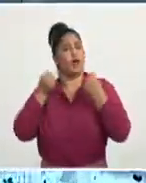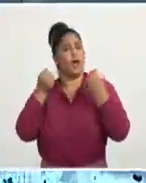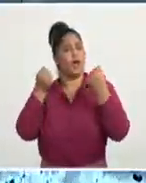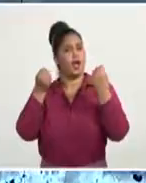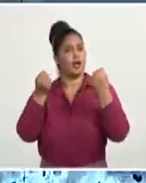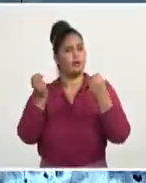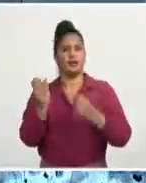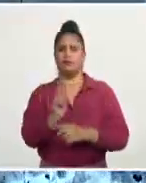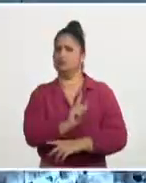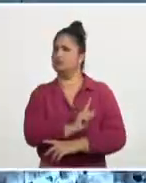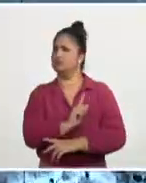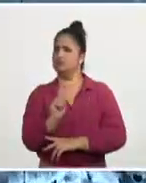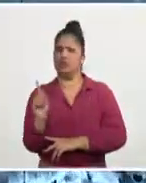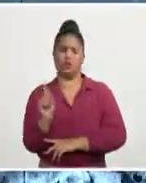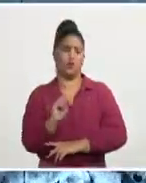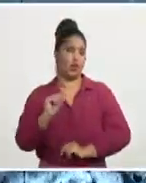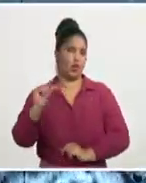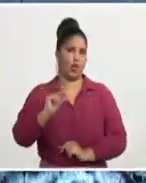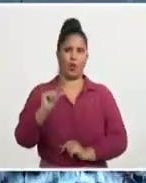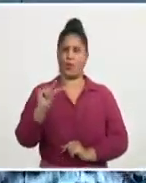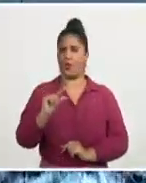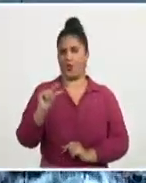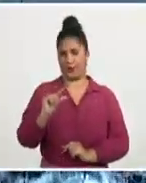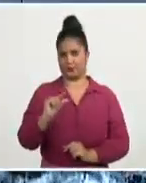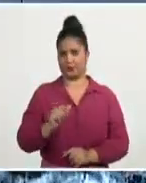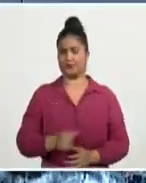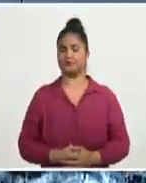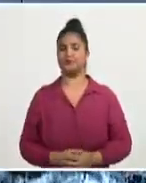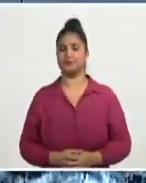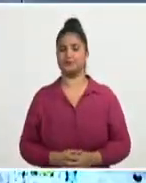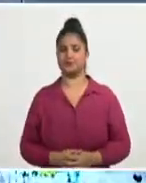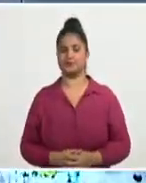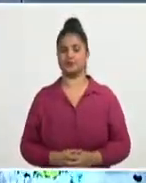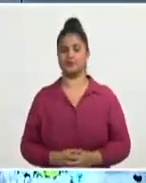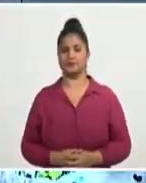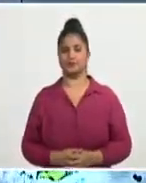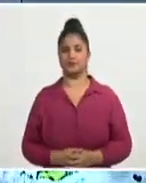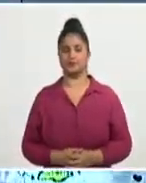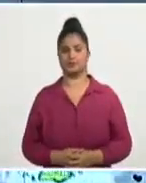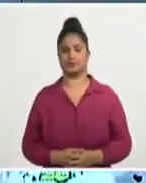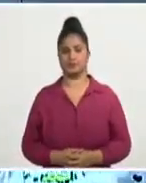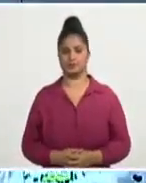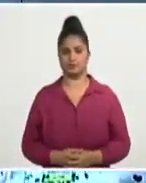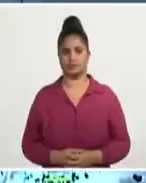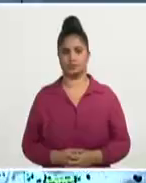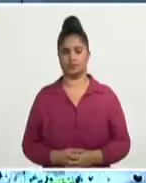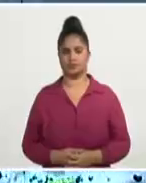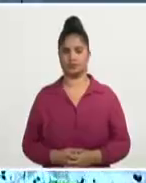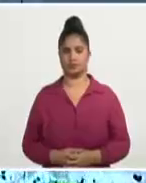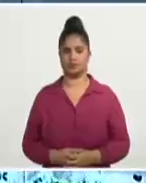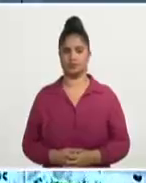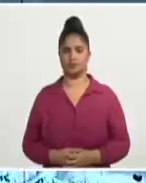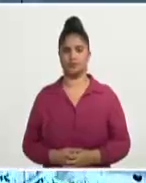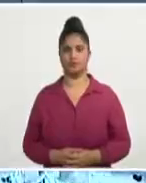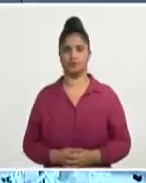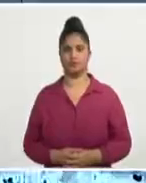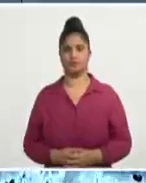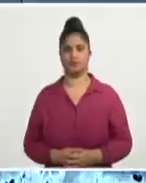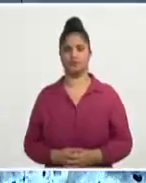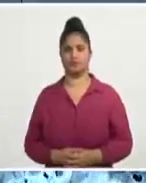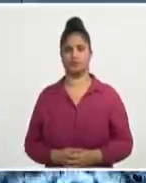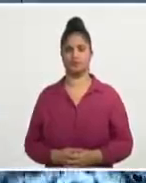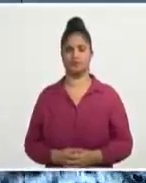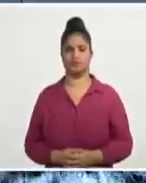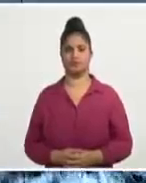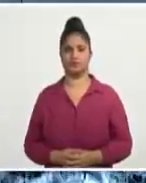esos aerosoles y esos gases como el dióxido de azufre sobre nuestro país. No obstante, el Instituto de Meteorología mantiene